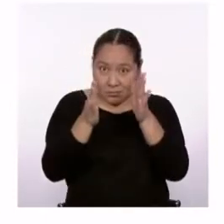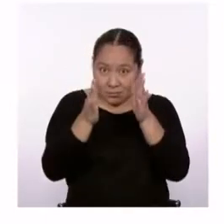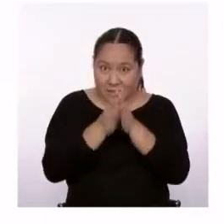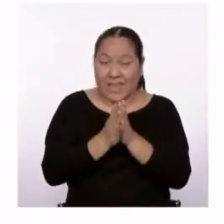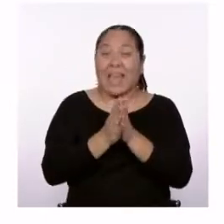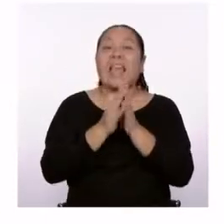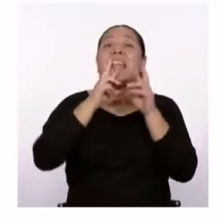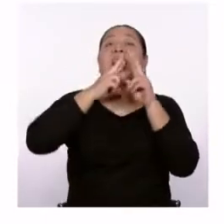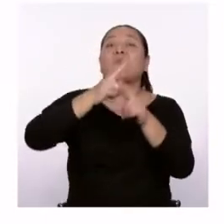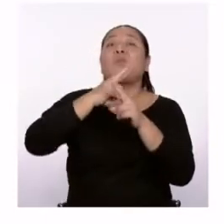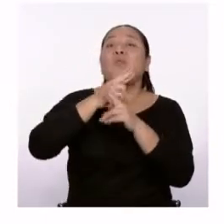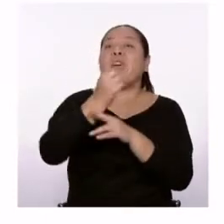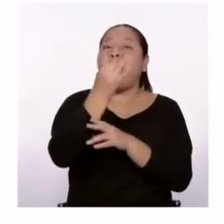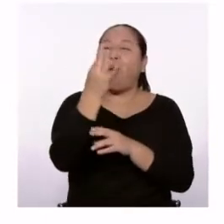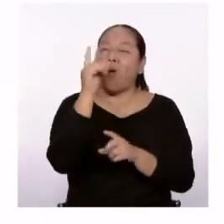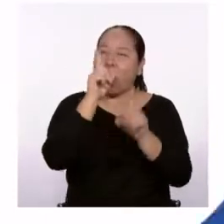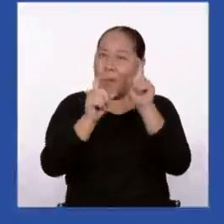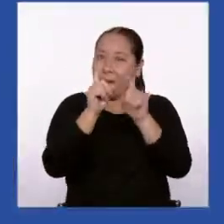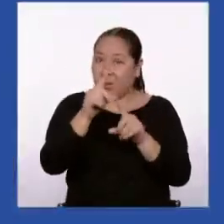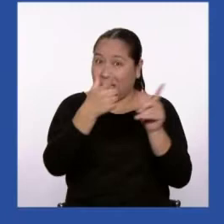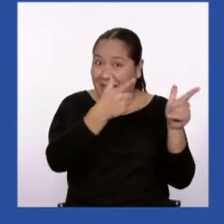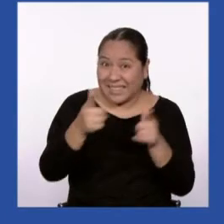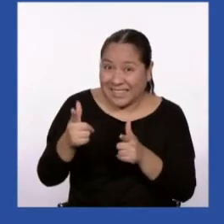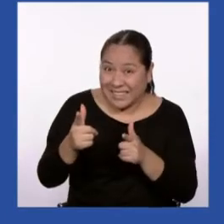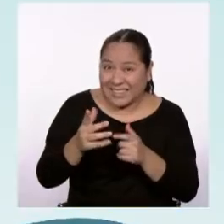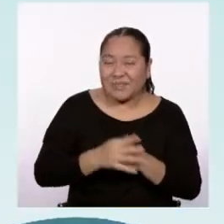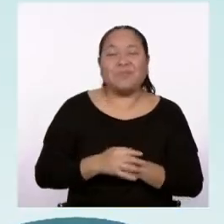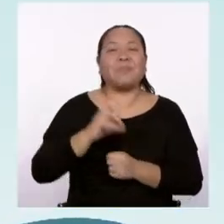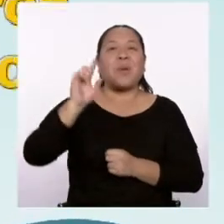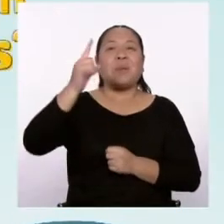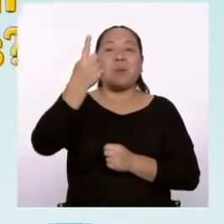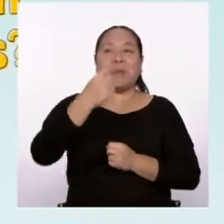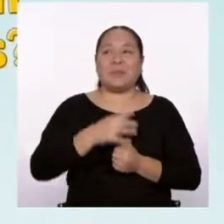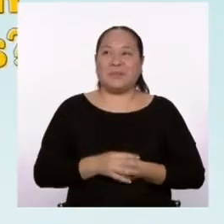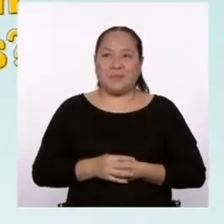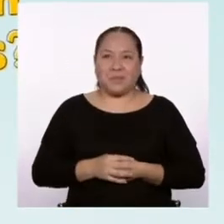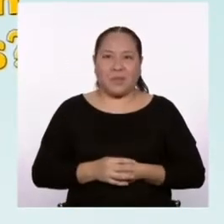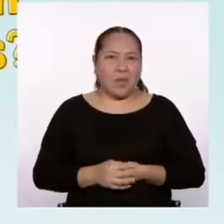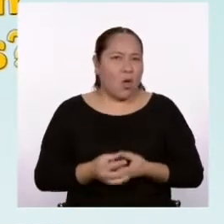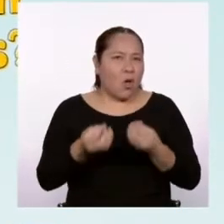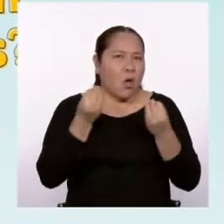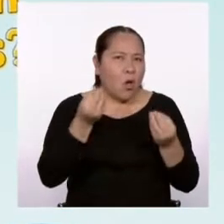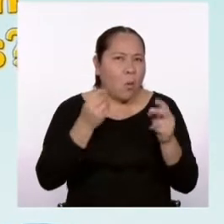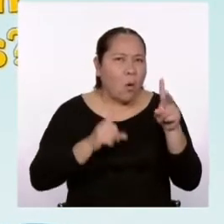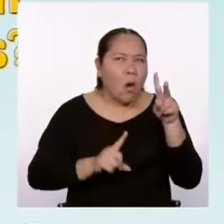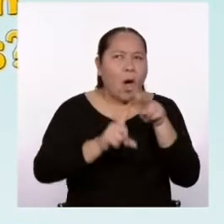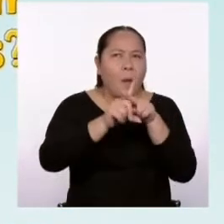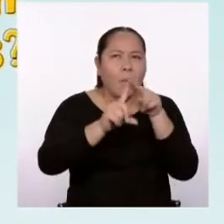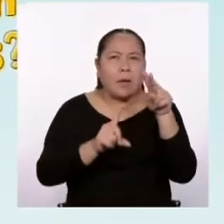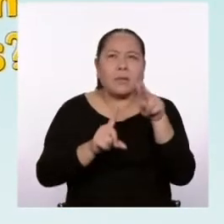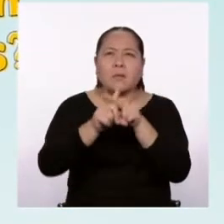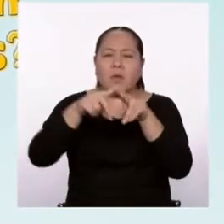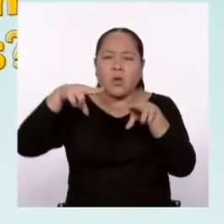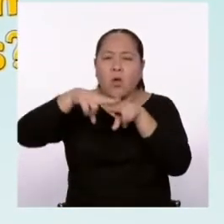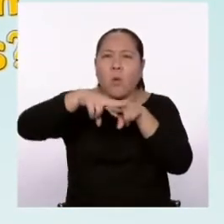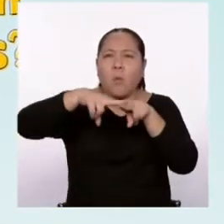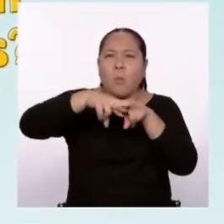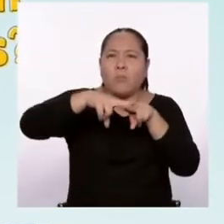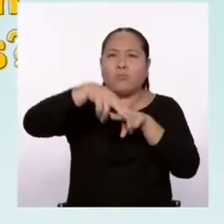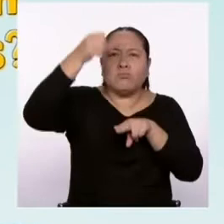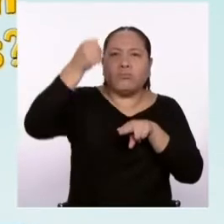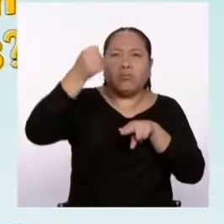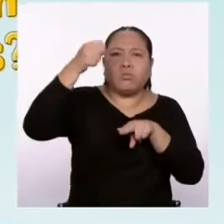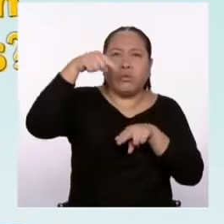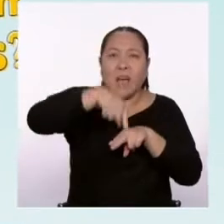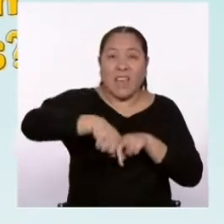resolver las siguientes preguntas. ¿Listos? Primero, ¿cómo surgieron los ferrocarriles en el Perú